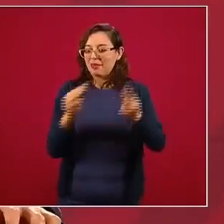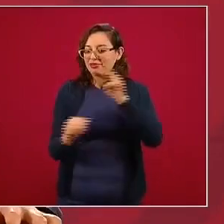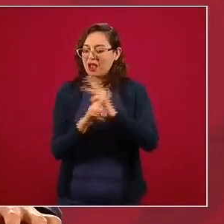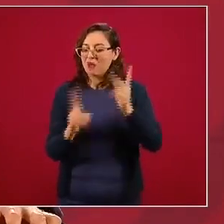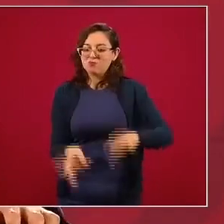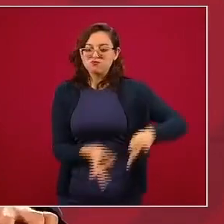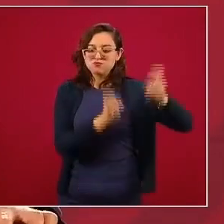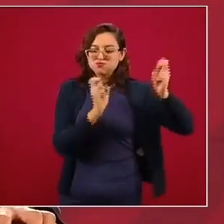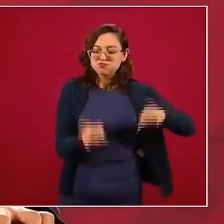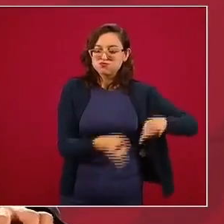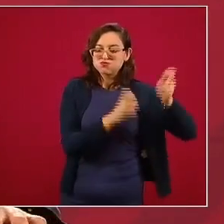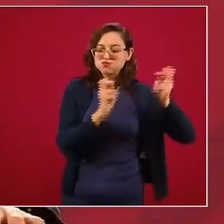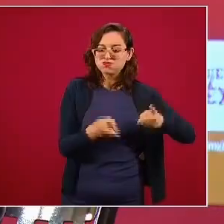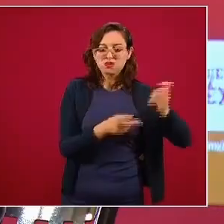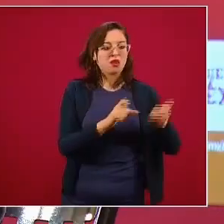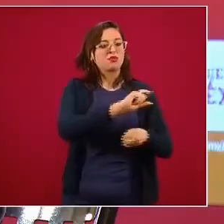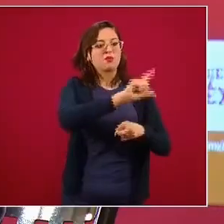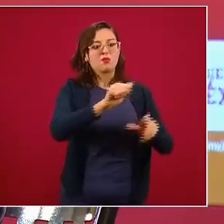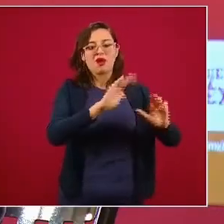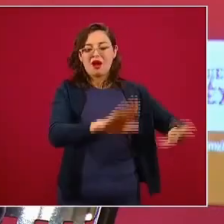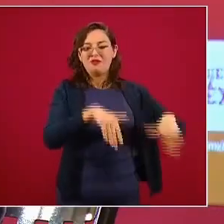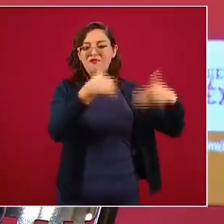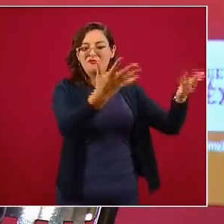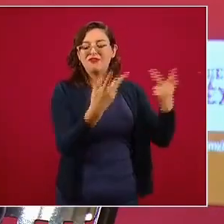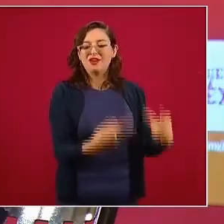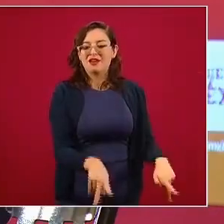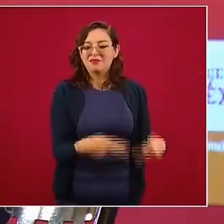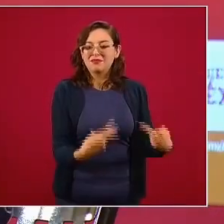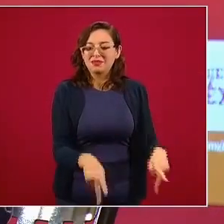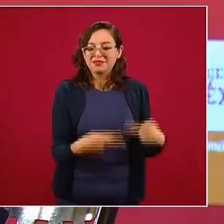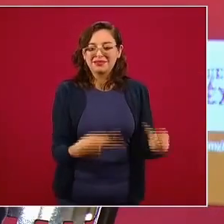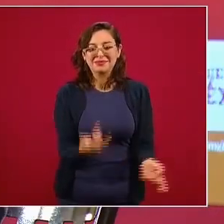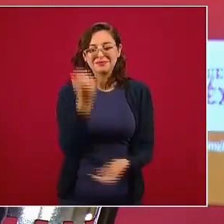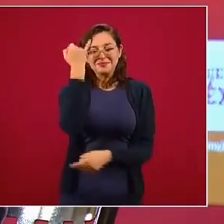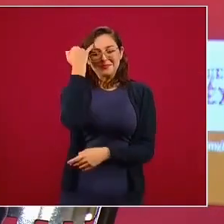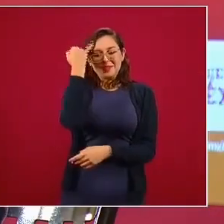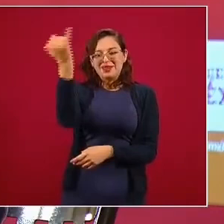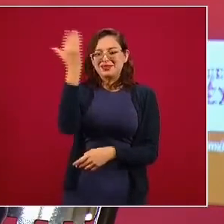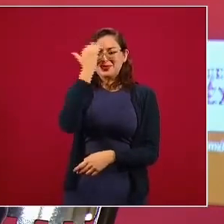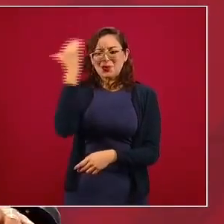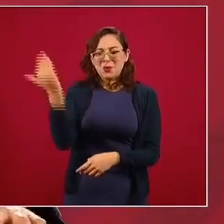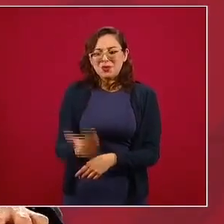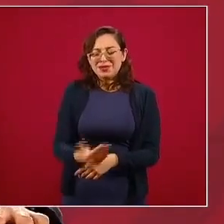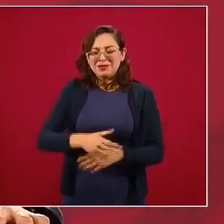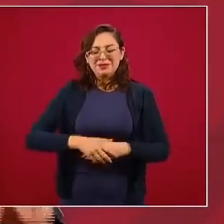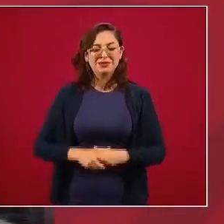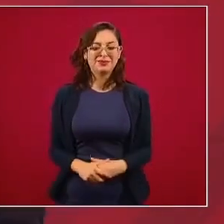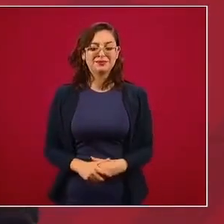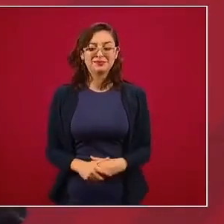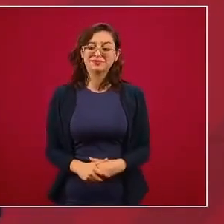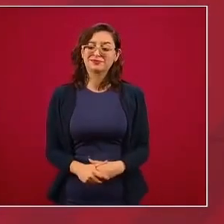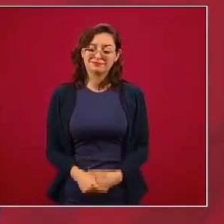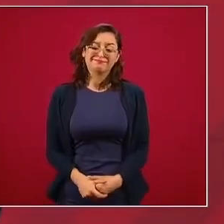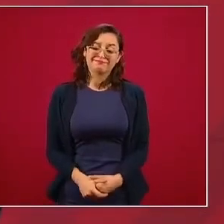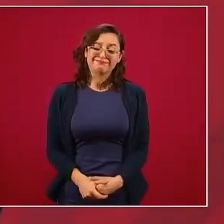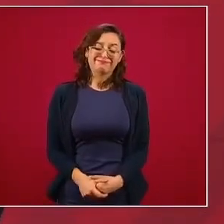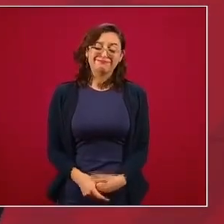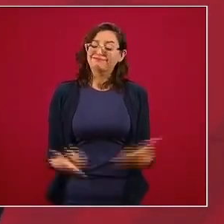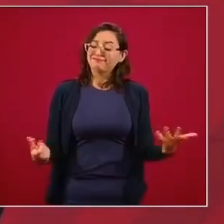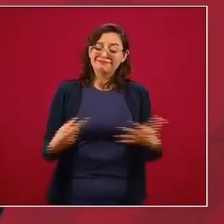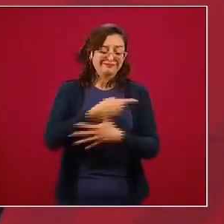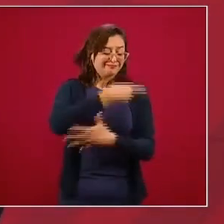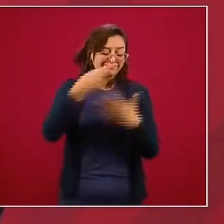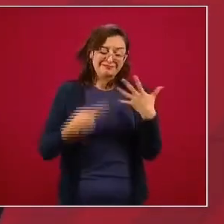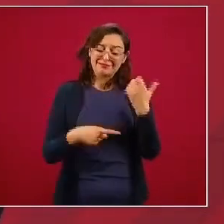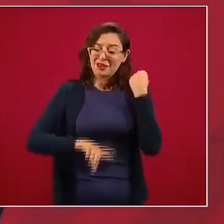desaparición de piezas que luego eran revendidas en un mercado negro, imagínense la atrocidad. Entonces sí, todo esto es parte